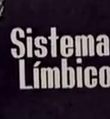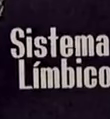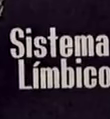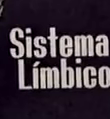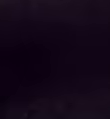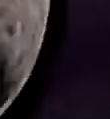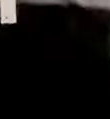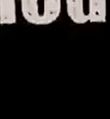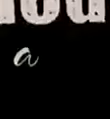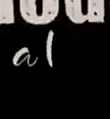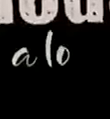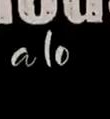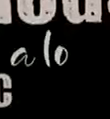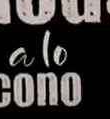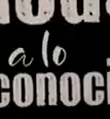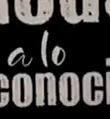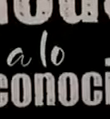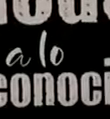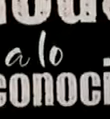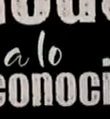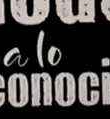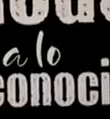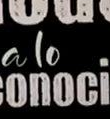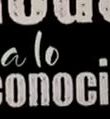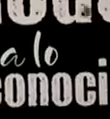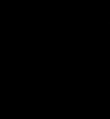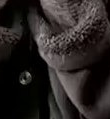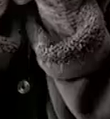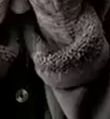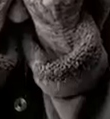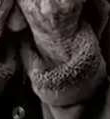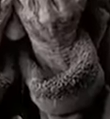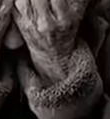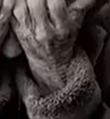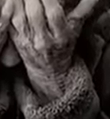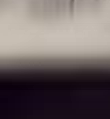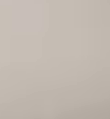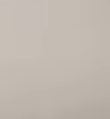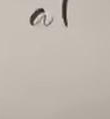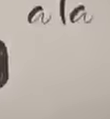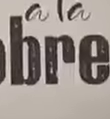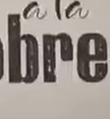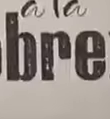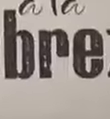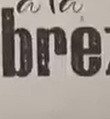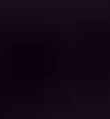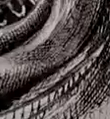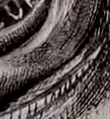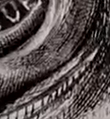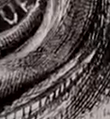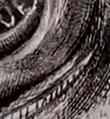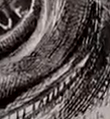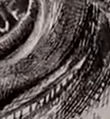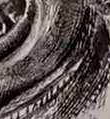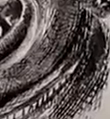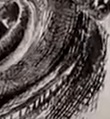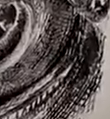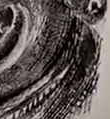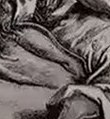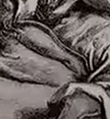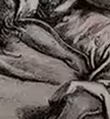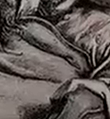las emociones. Podemos sentir miedo a lo desconocido, miedo a la vejez, a la pobreza, al